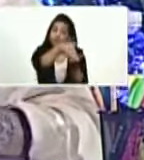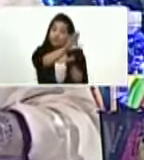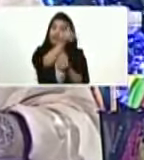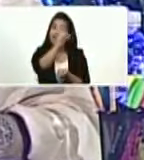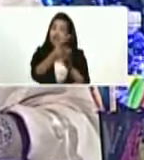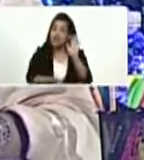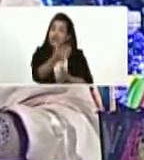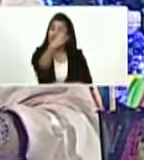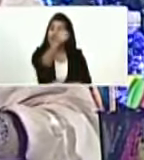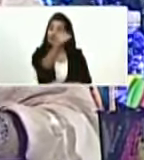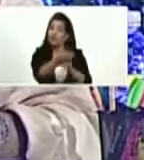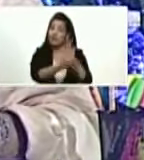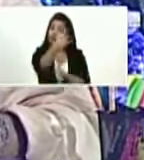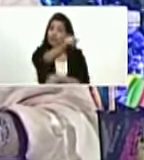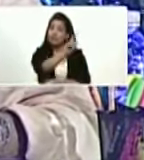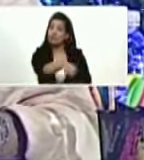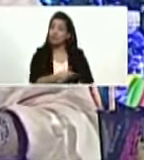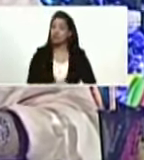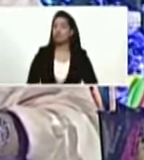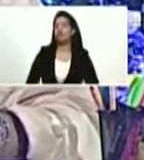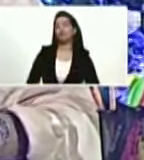irán.